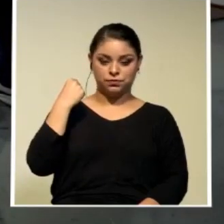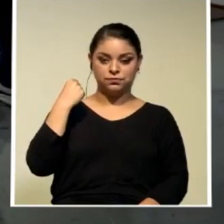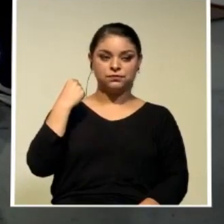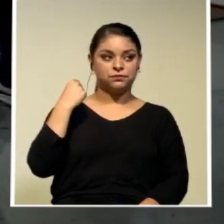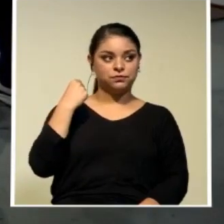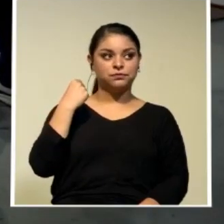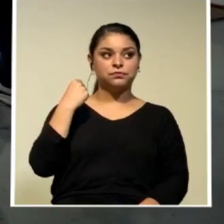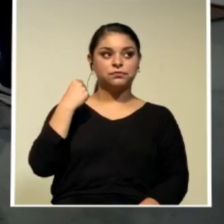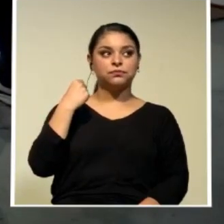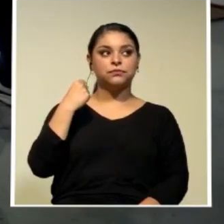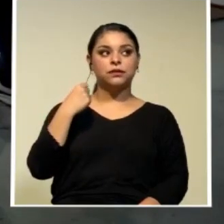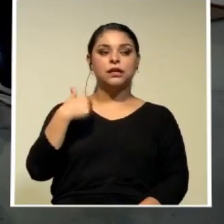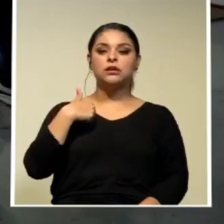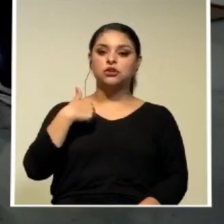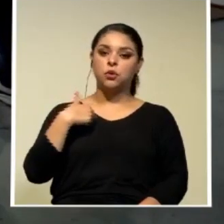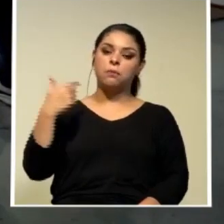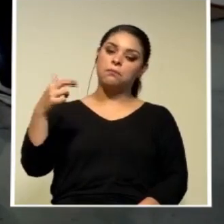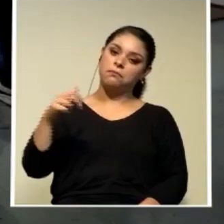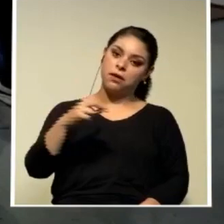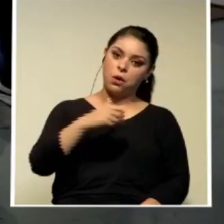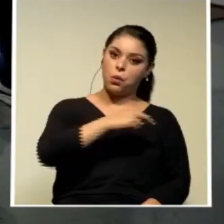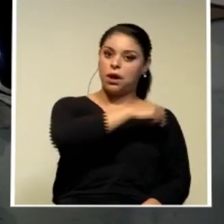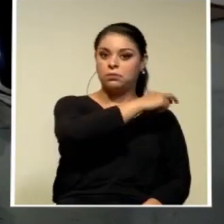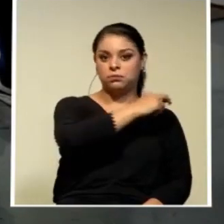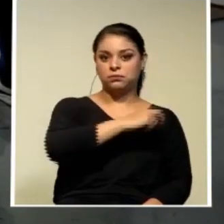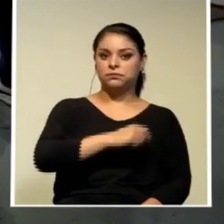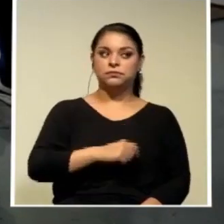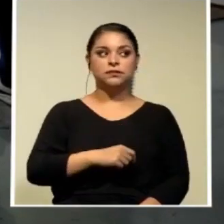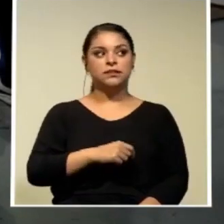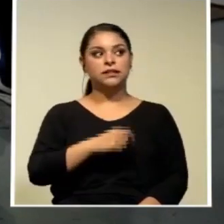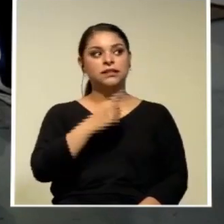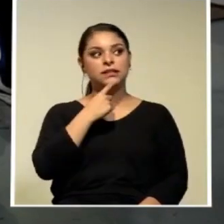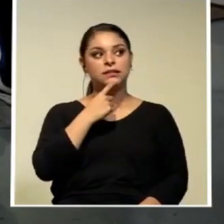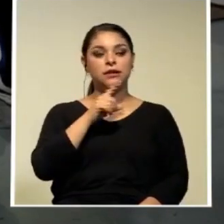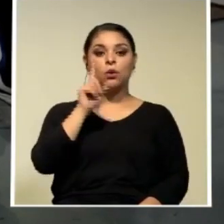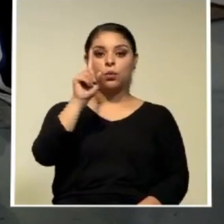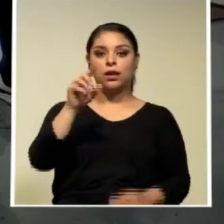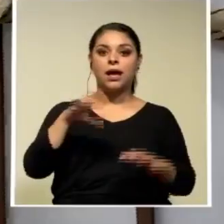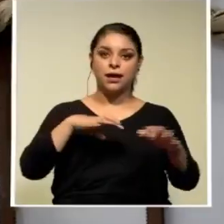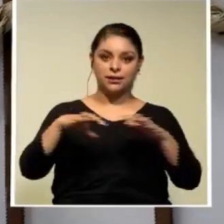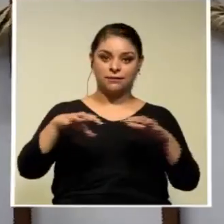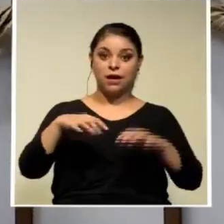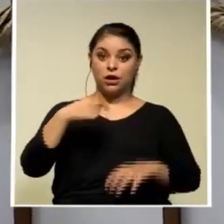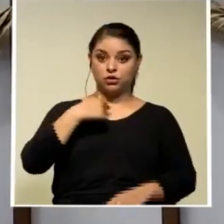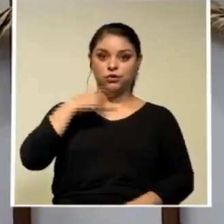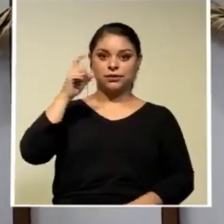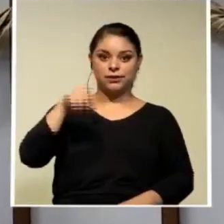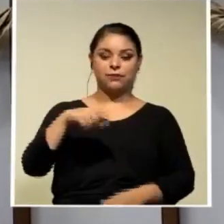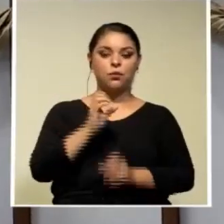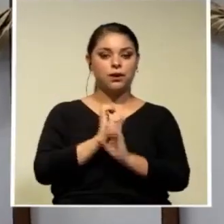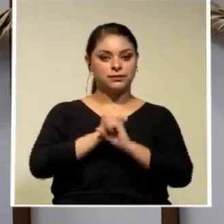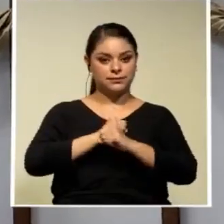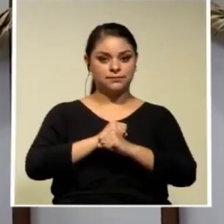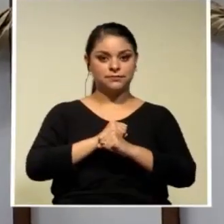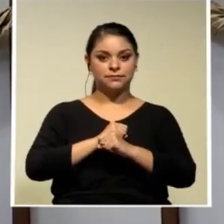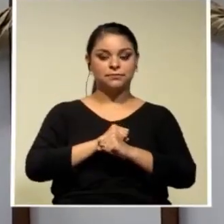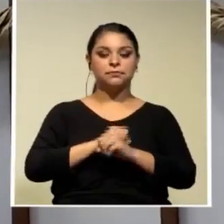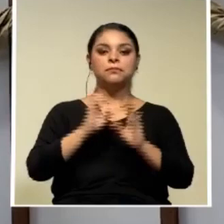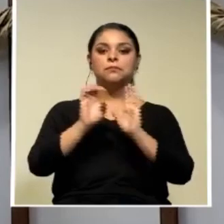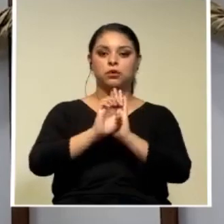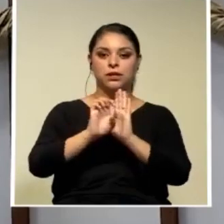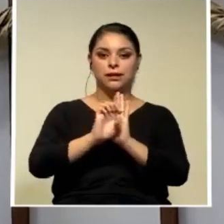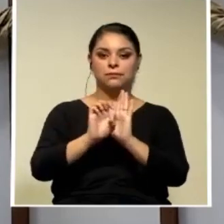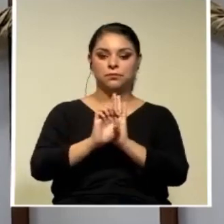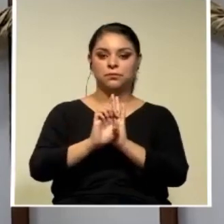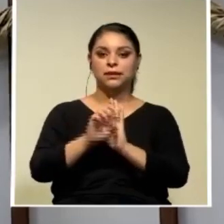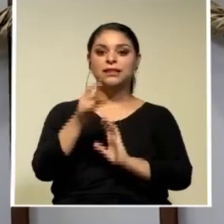Jalarla y entonces me devuelvo. Y dice aquí, dice una actividad que yo debo realizar, niña Gwen. Entonces, por ejemplo, aquí